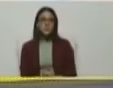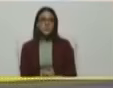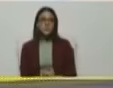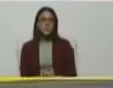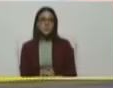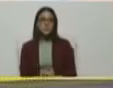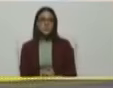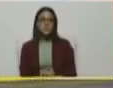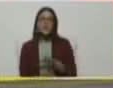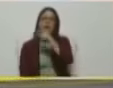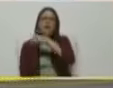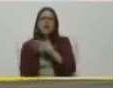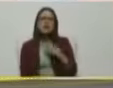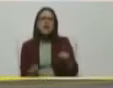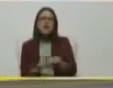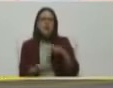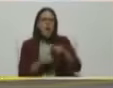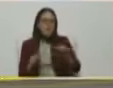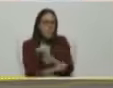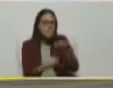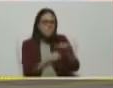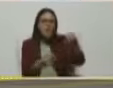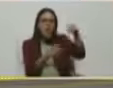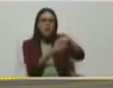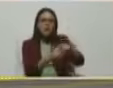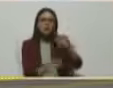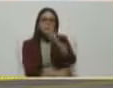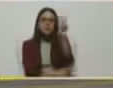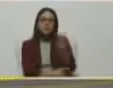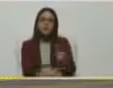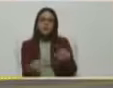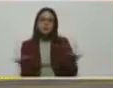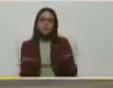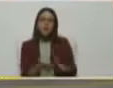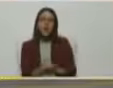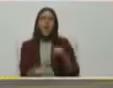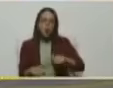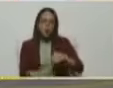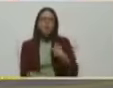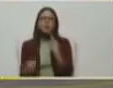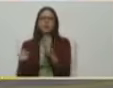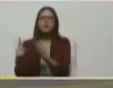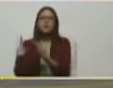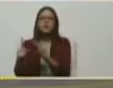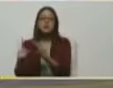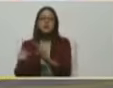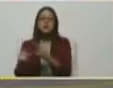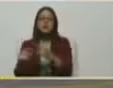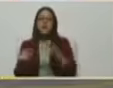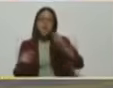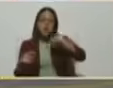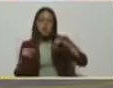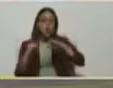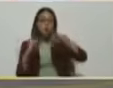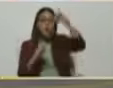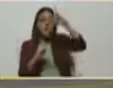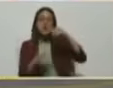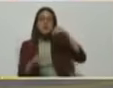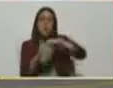Quisieron implosionar a Venezuela. Y hoy te puedo decir, la inflación del mes de junio fue la más